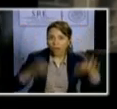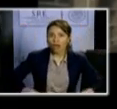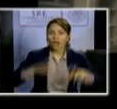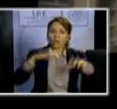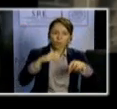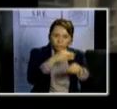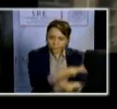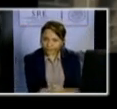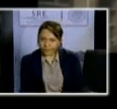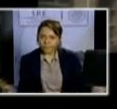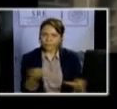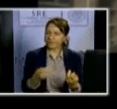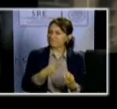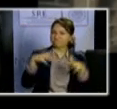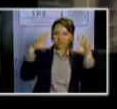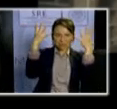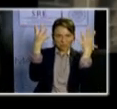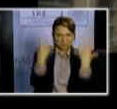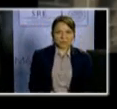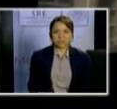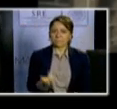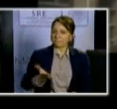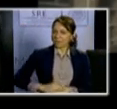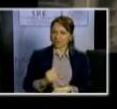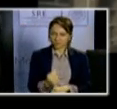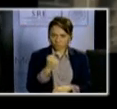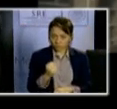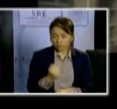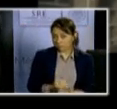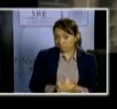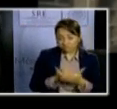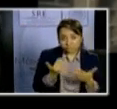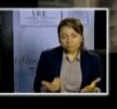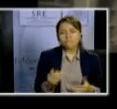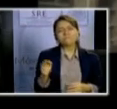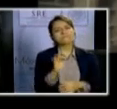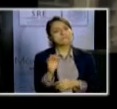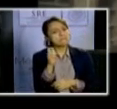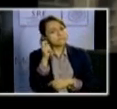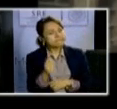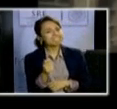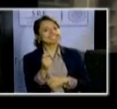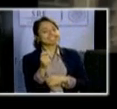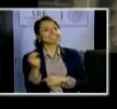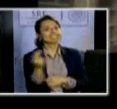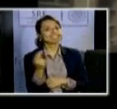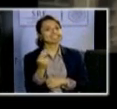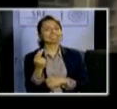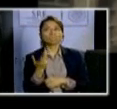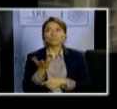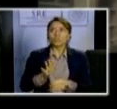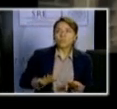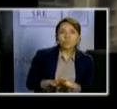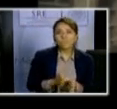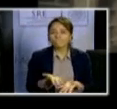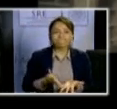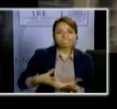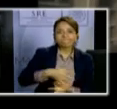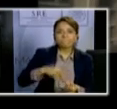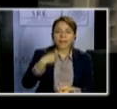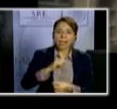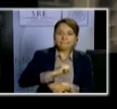regiones de América Latina y el Caribe, en donde podemos esperar incrementos en la precipitación junto con el incremento en la temperatura. Para México,